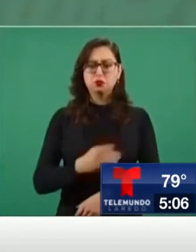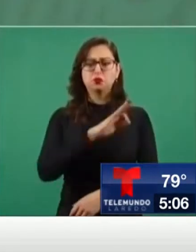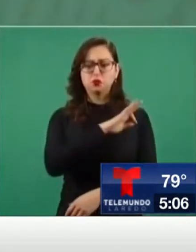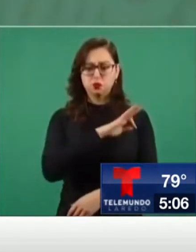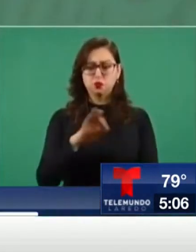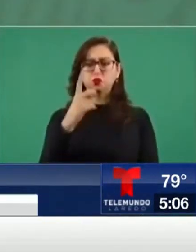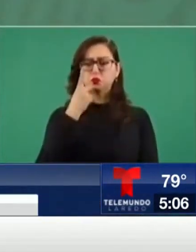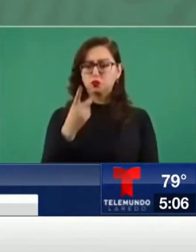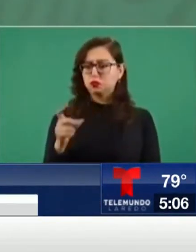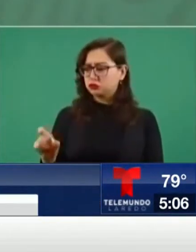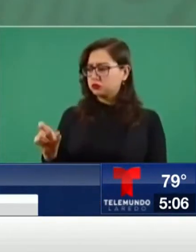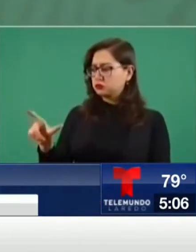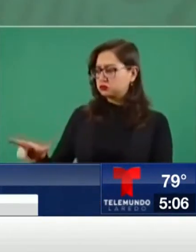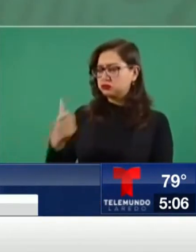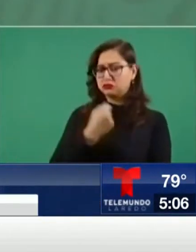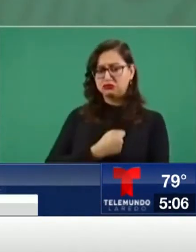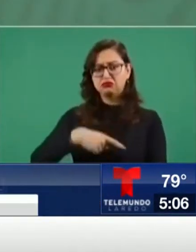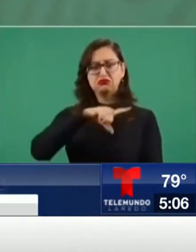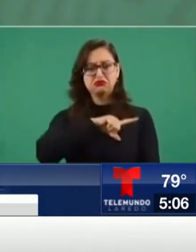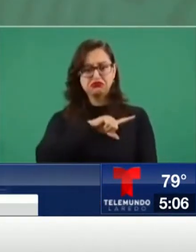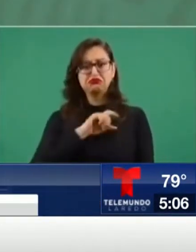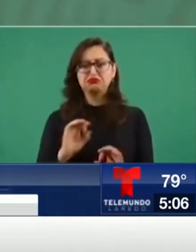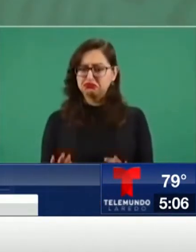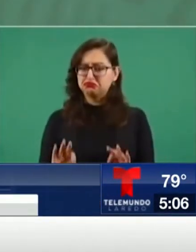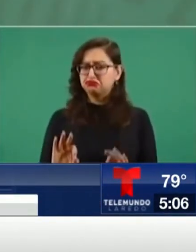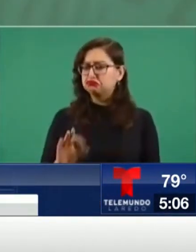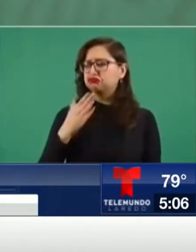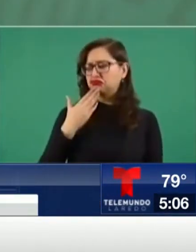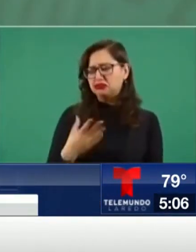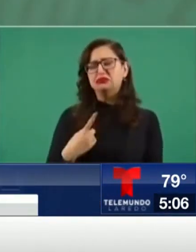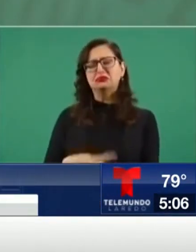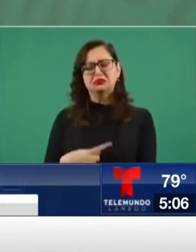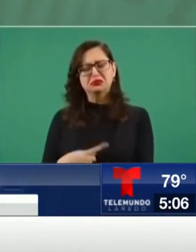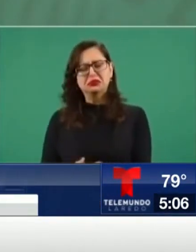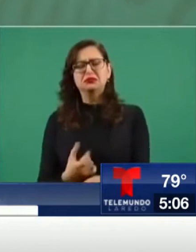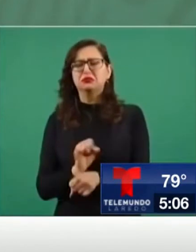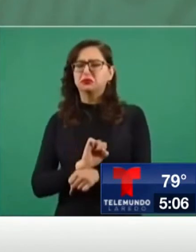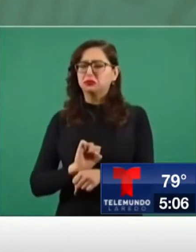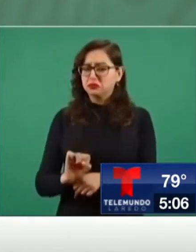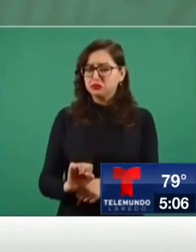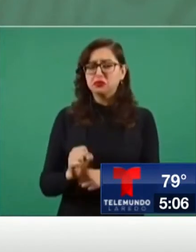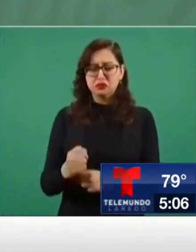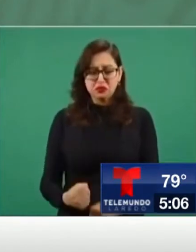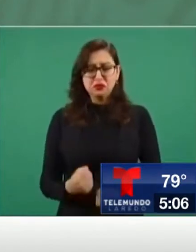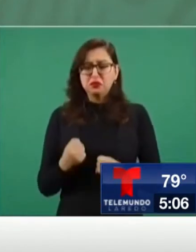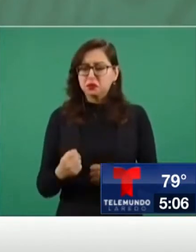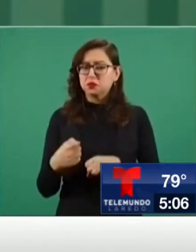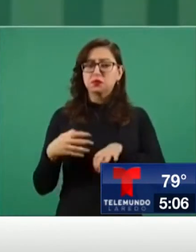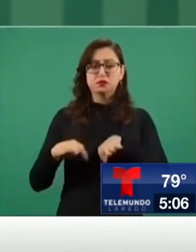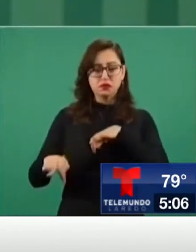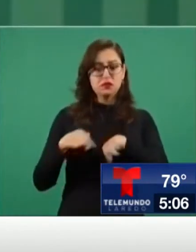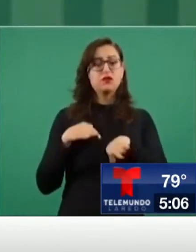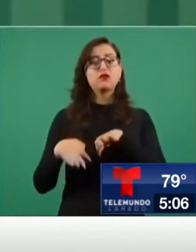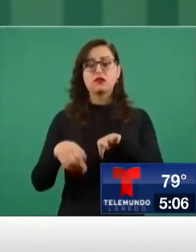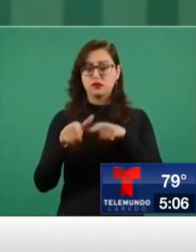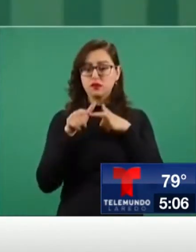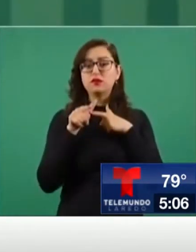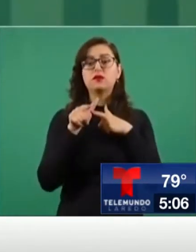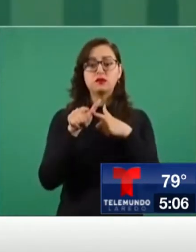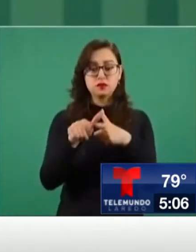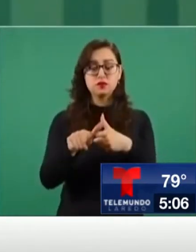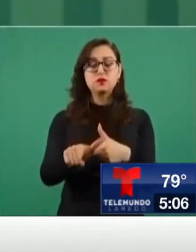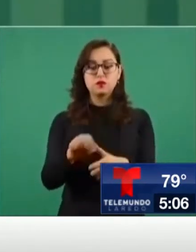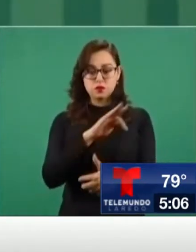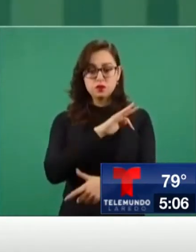encuentra bien, se encuentra fuerte y se encuentra resolviendo y al pendiente de todos